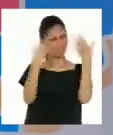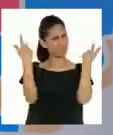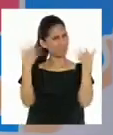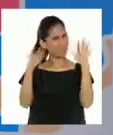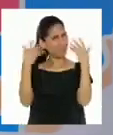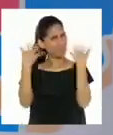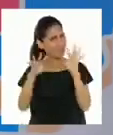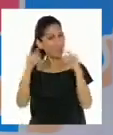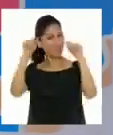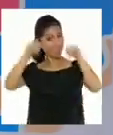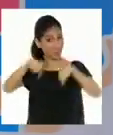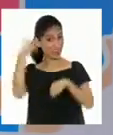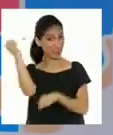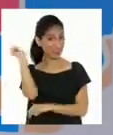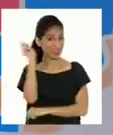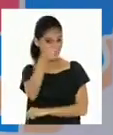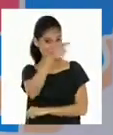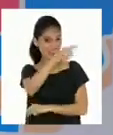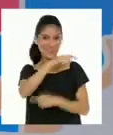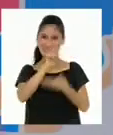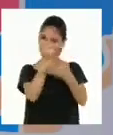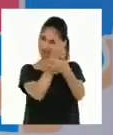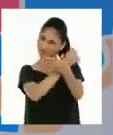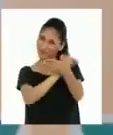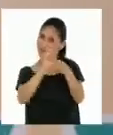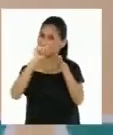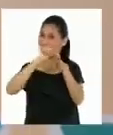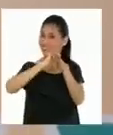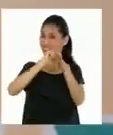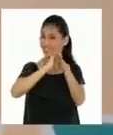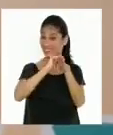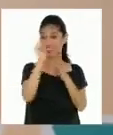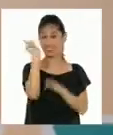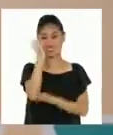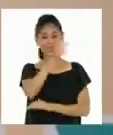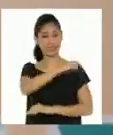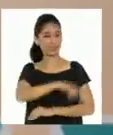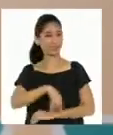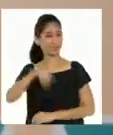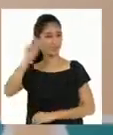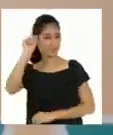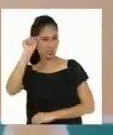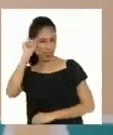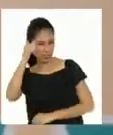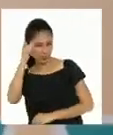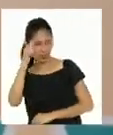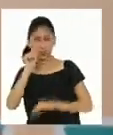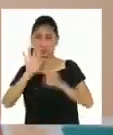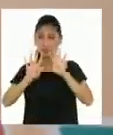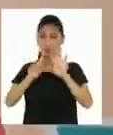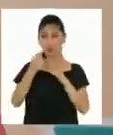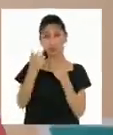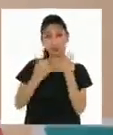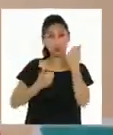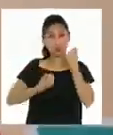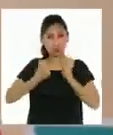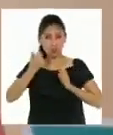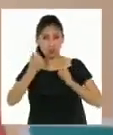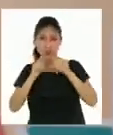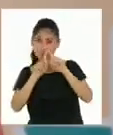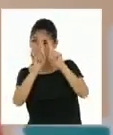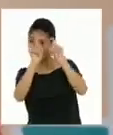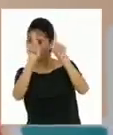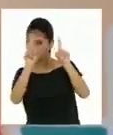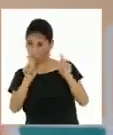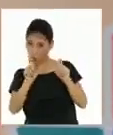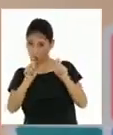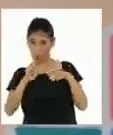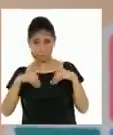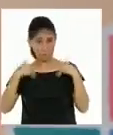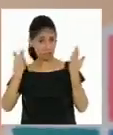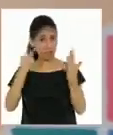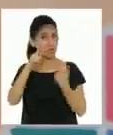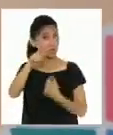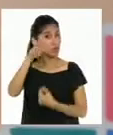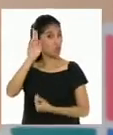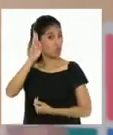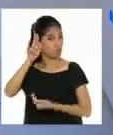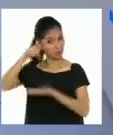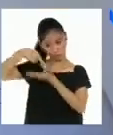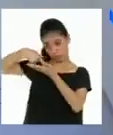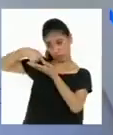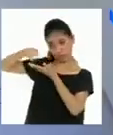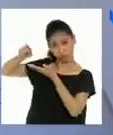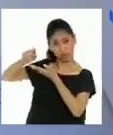Entonces, manos a la obra. Recuerda que si tienes alguna pregunta, puedes hacérsela llegar a tu docente.